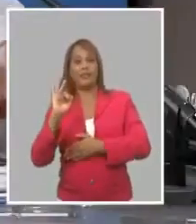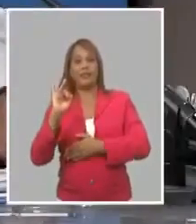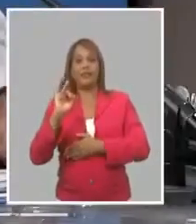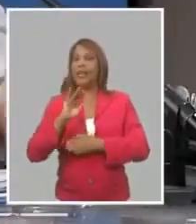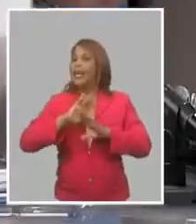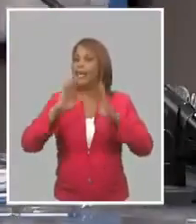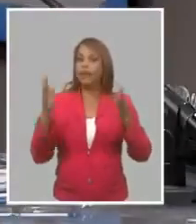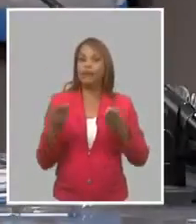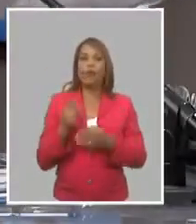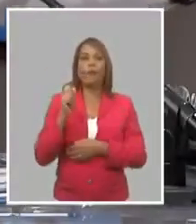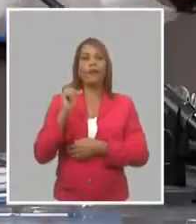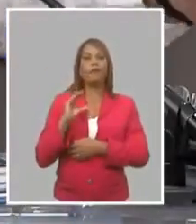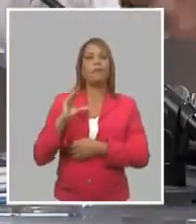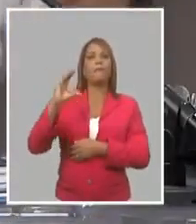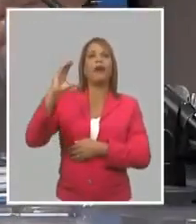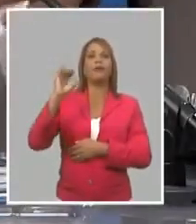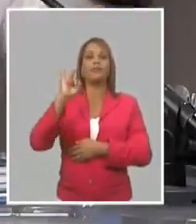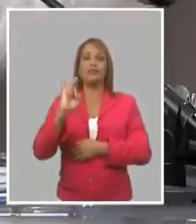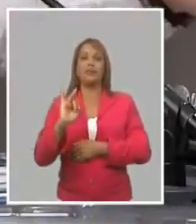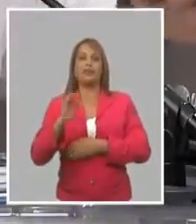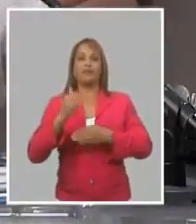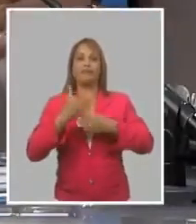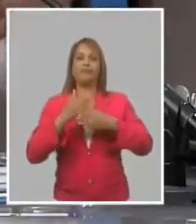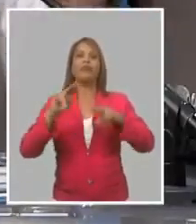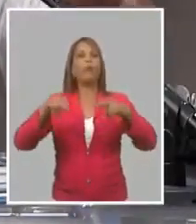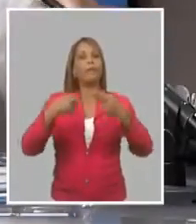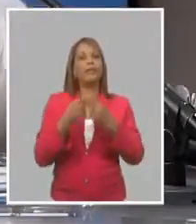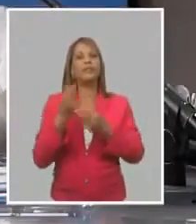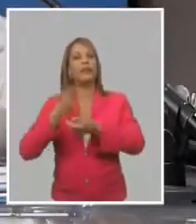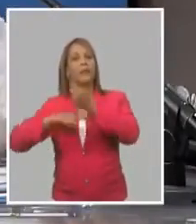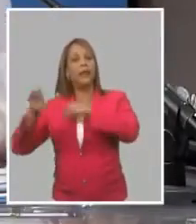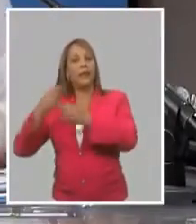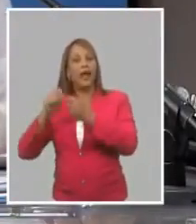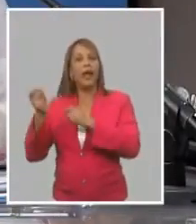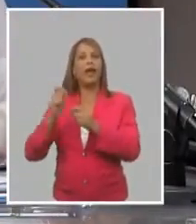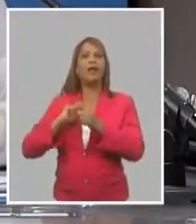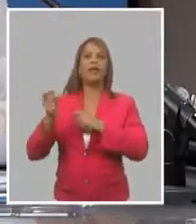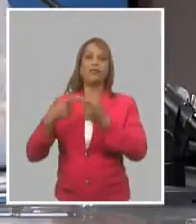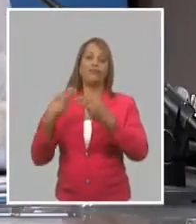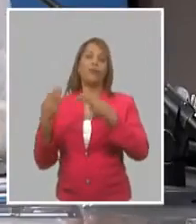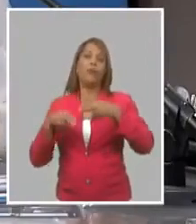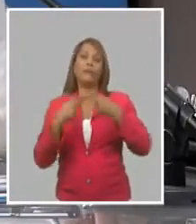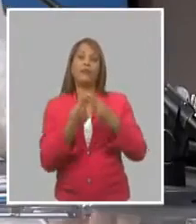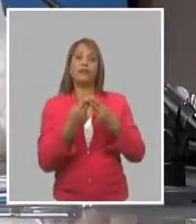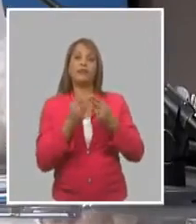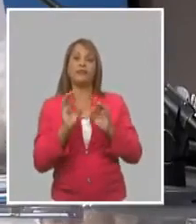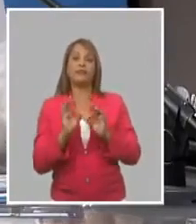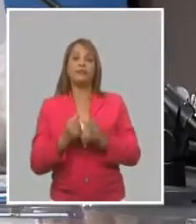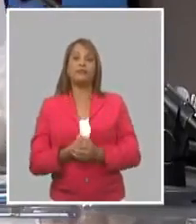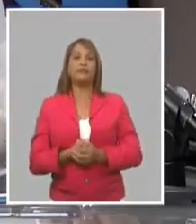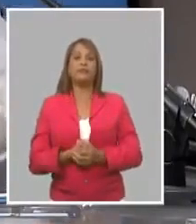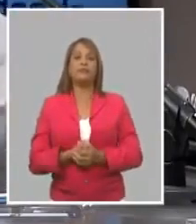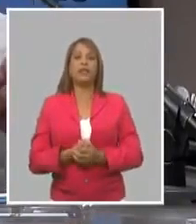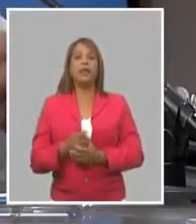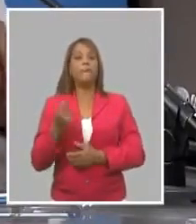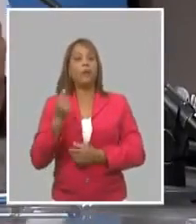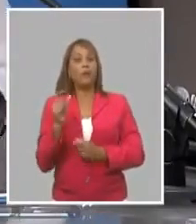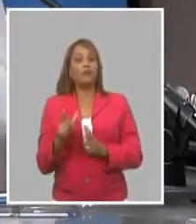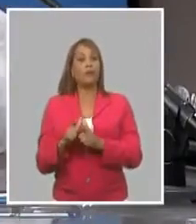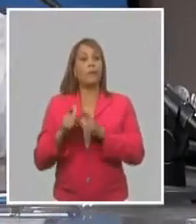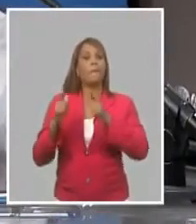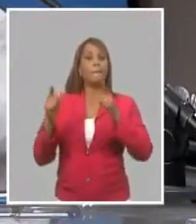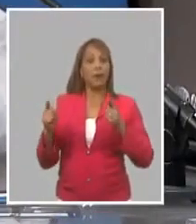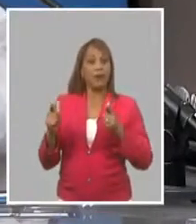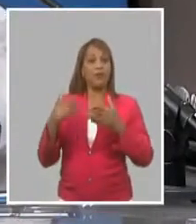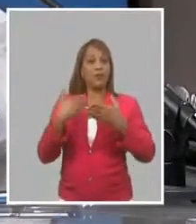precios suben 7 veces. Hay un fenómeno de competencia de mercado que todavía no existe, pero bueno, en términos de precios mayoristas,